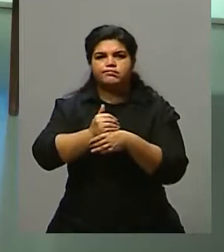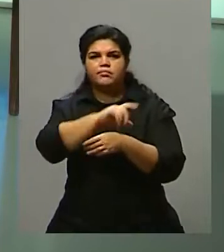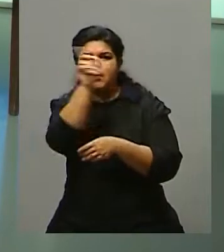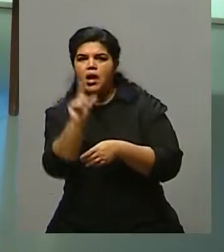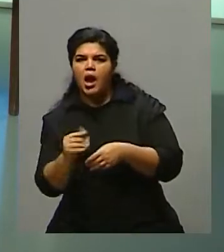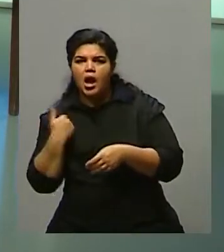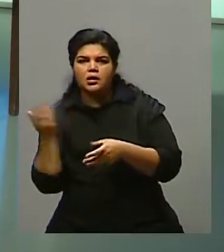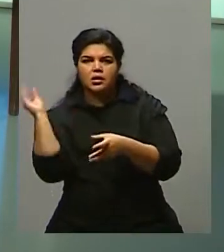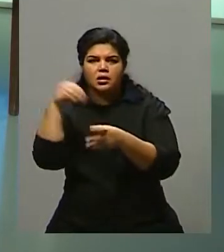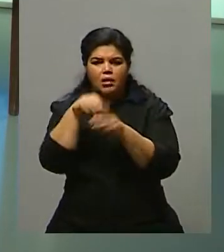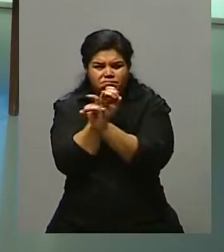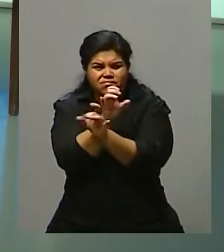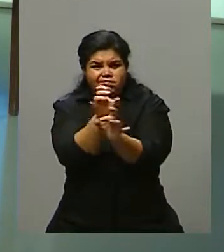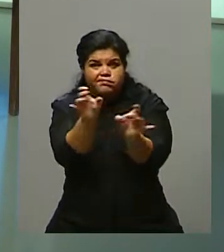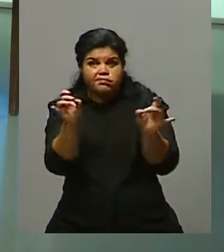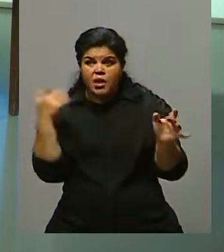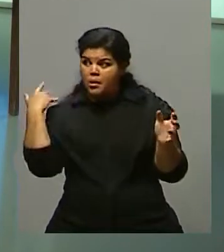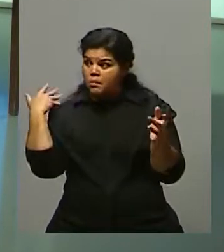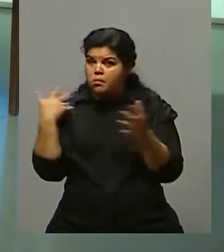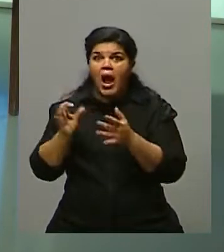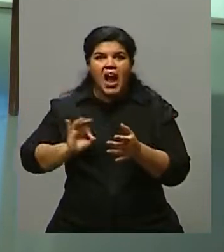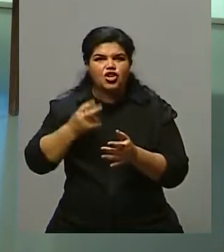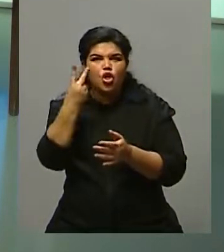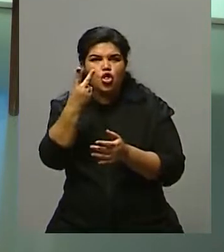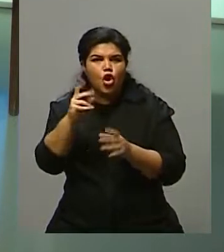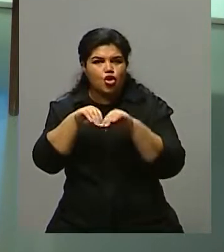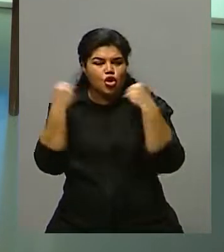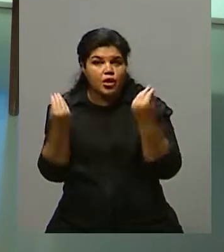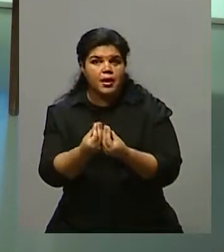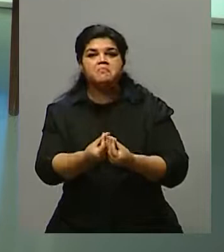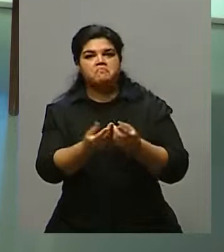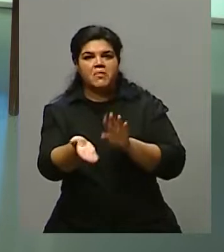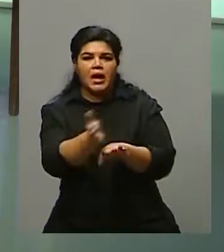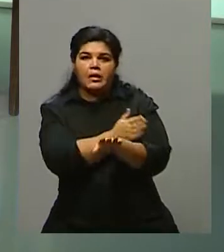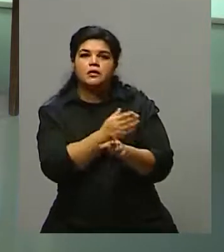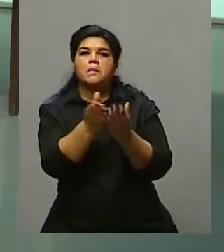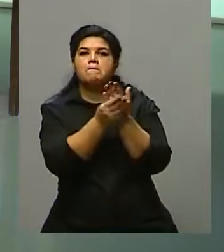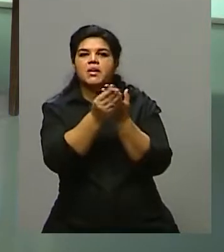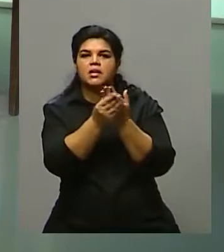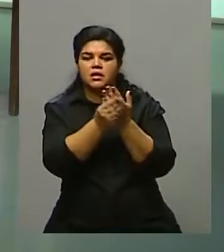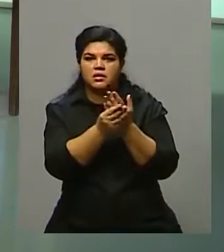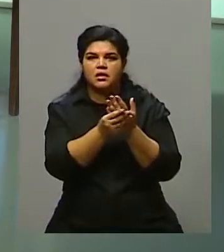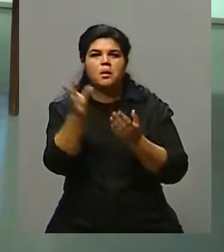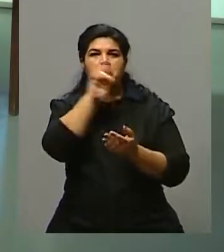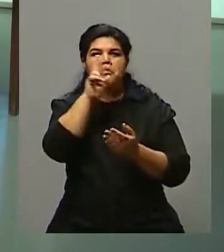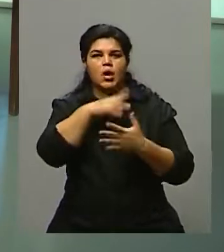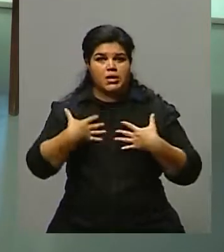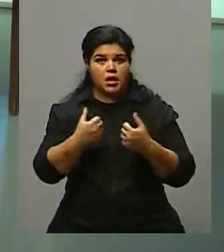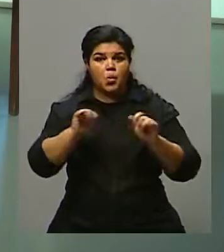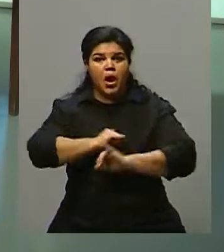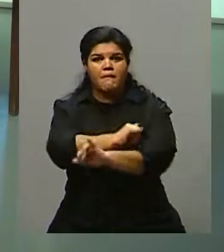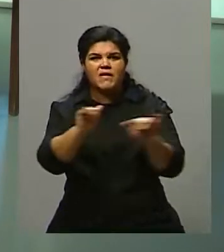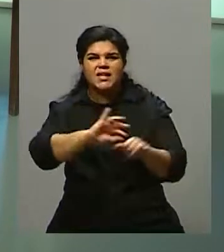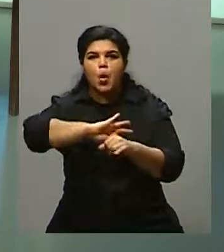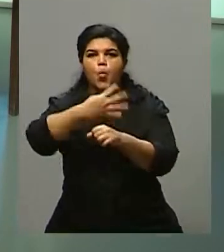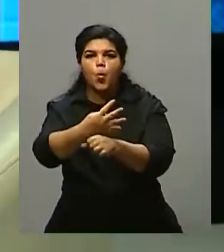pasado mucho tiempo y hace algunos días nada más la propia ministra de Salud de la Nación hablaba ya de cuarta ola de COVID, ¿no? Sí, en